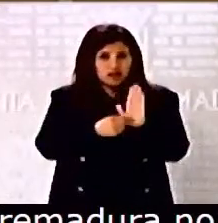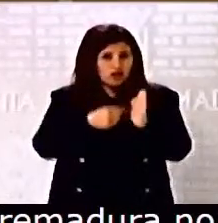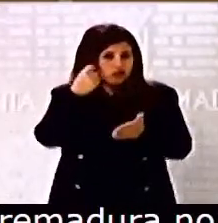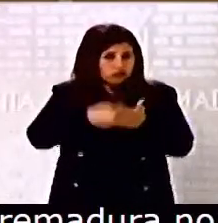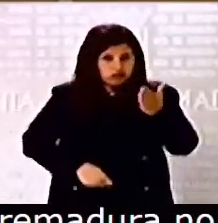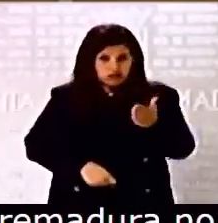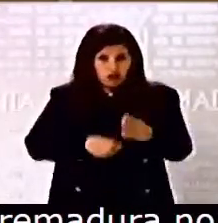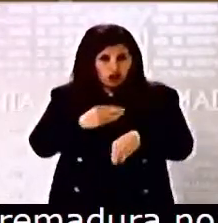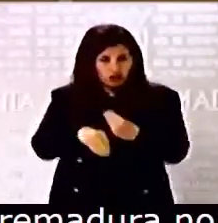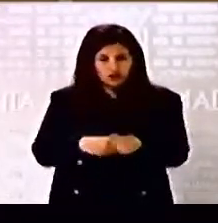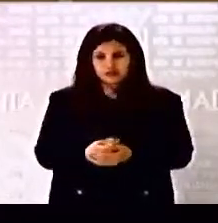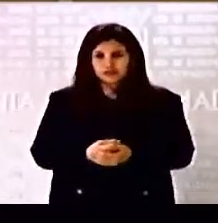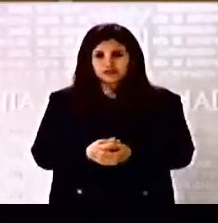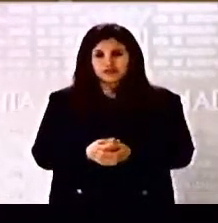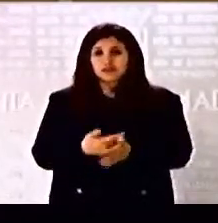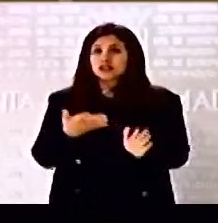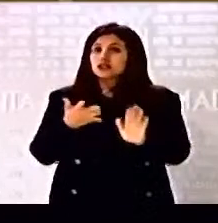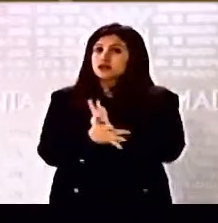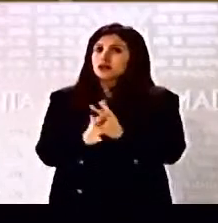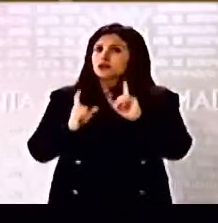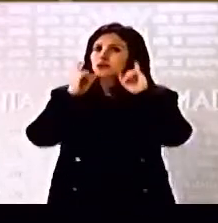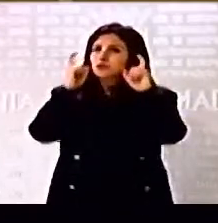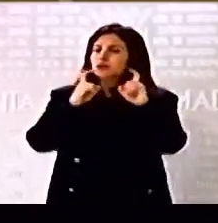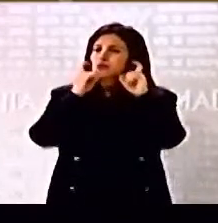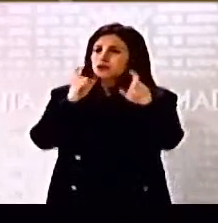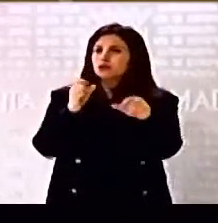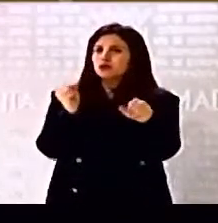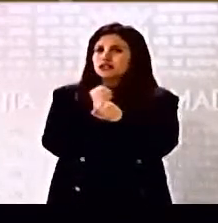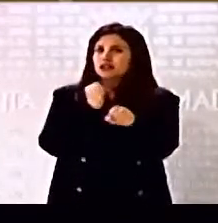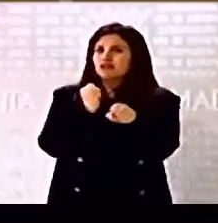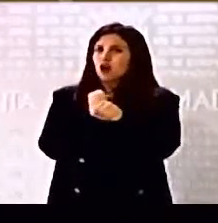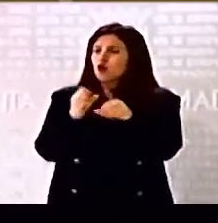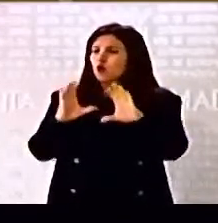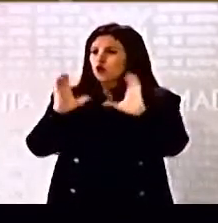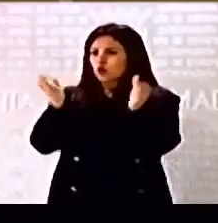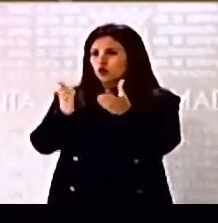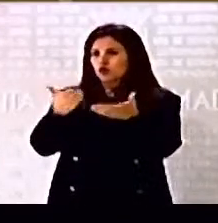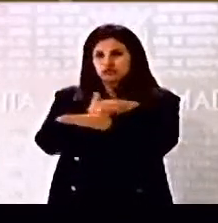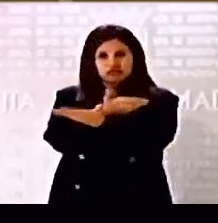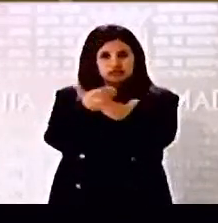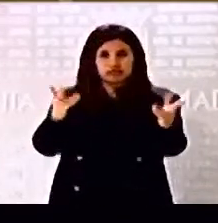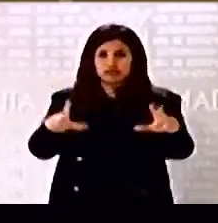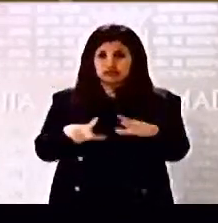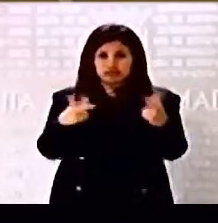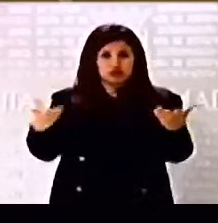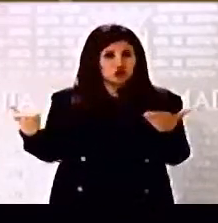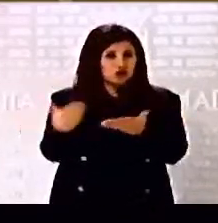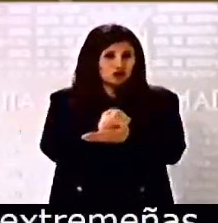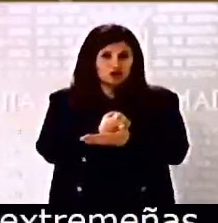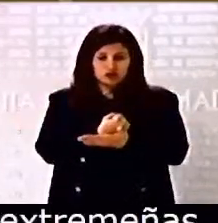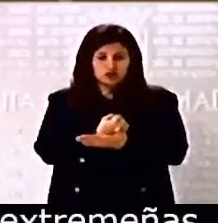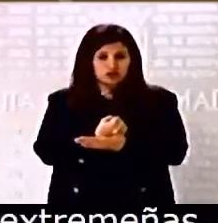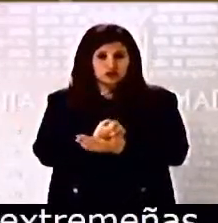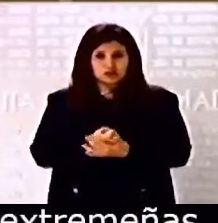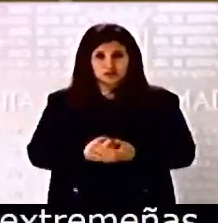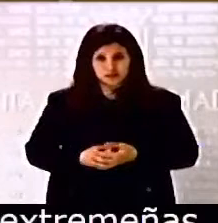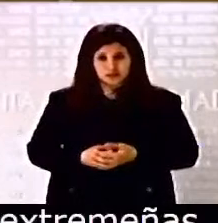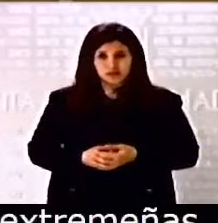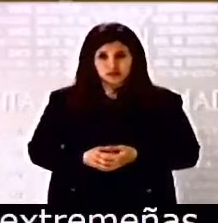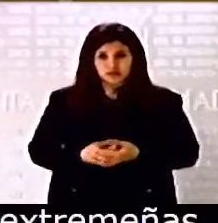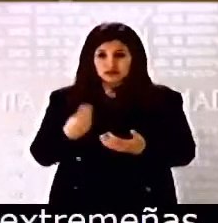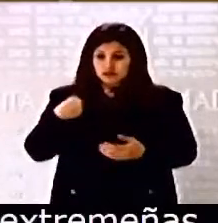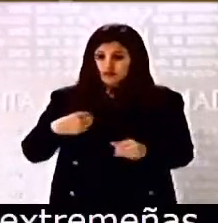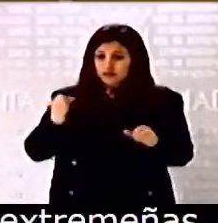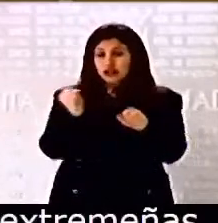Es un trabajo colectivo, queridos extremeños y queridas extremeñas. Es un trabajo colectivo. Un